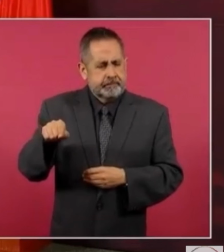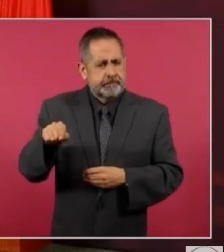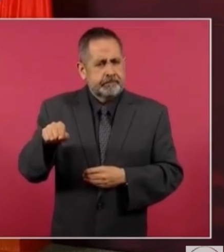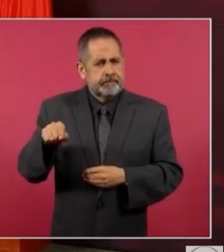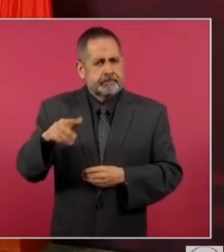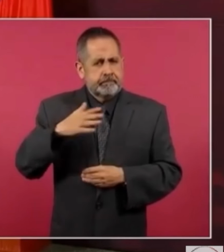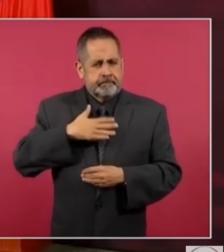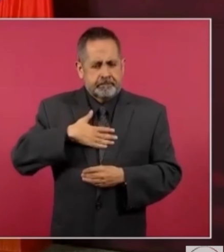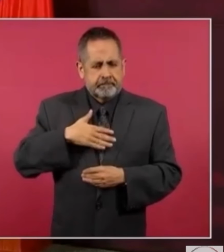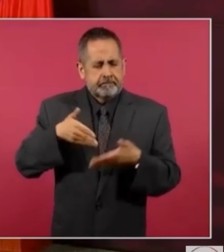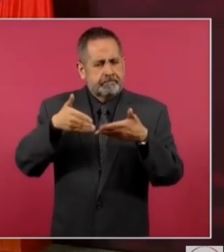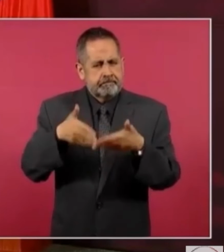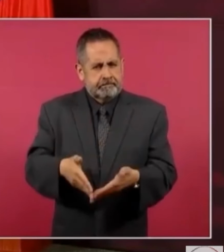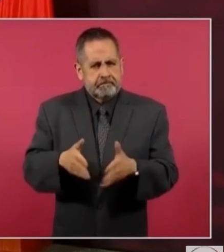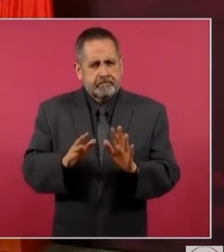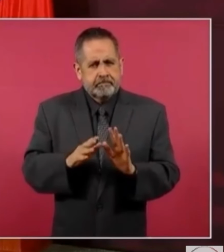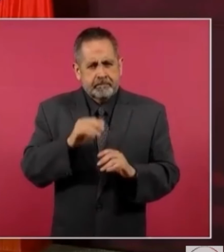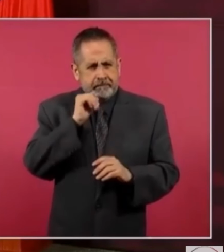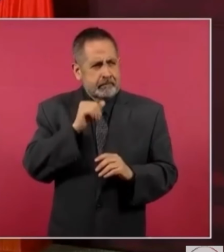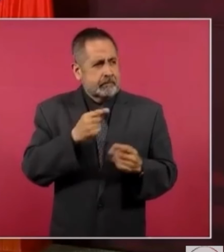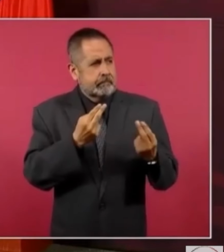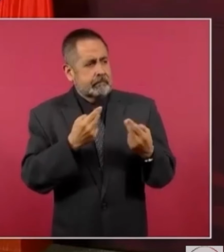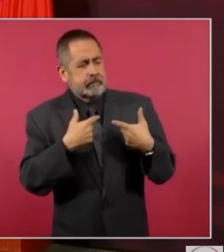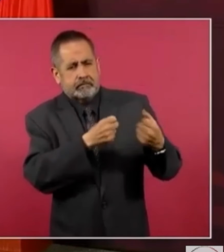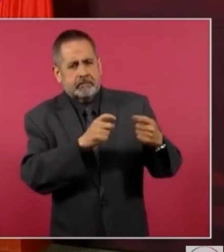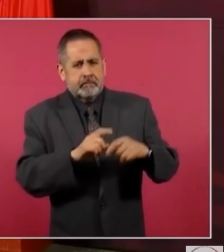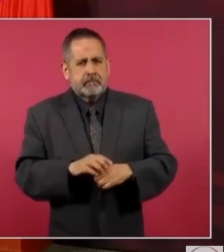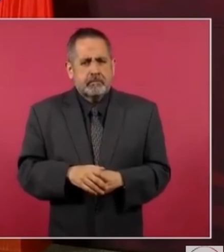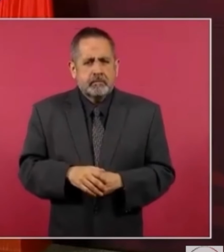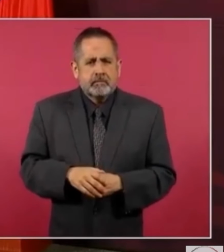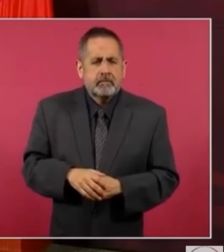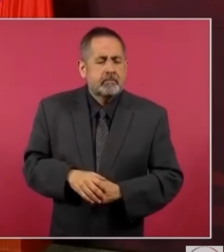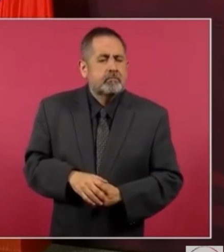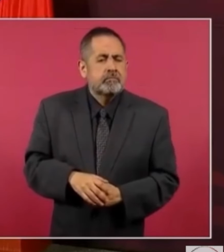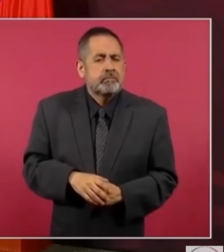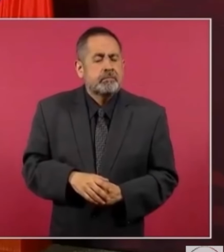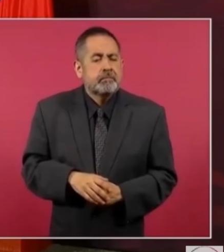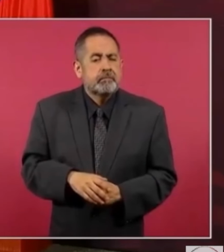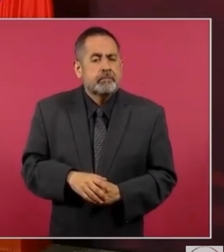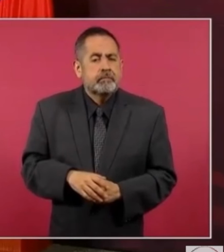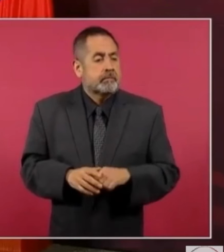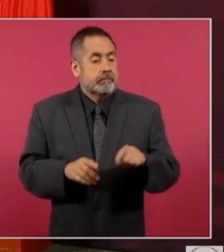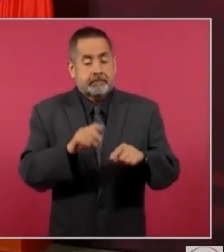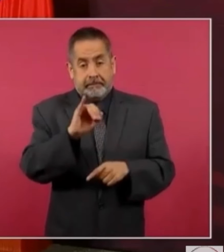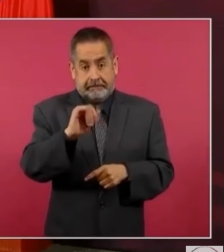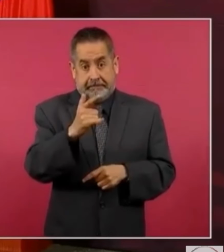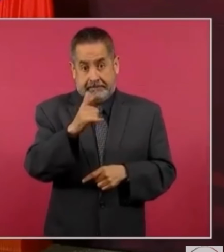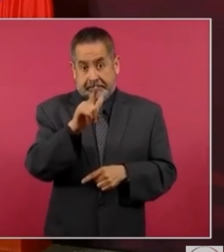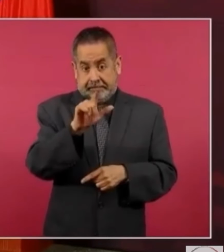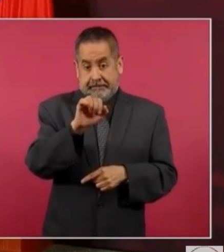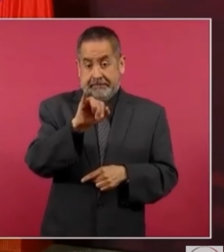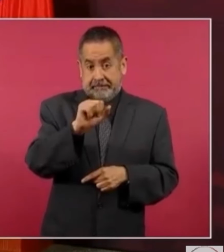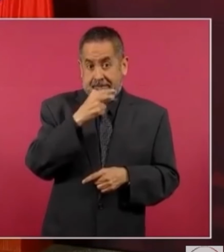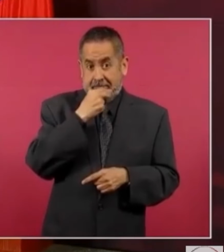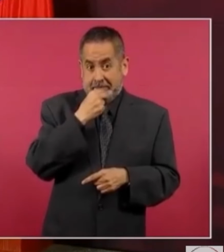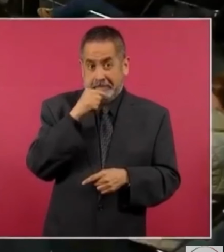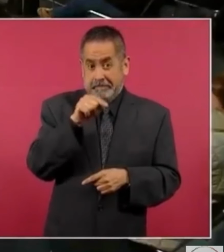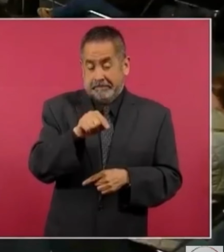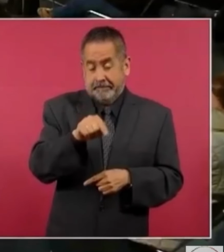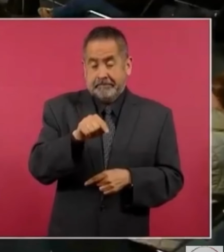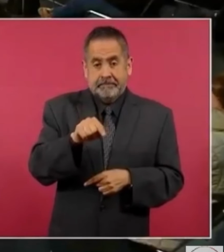para mis funerales. Van a venir a buscarme, porque Iglesias había